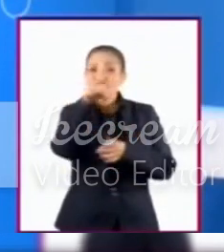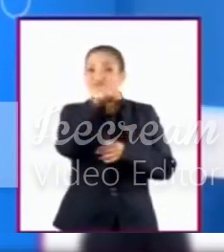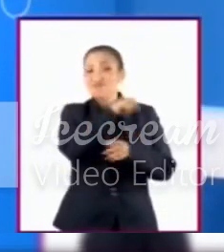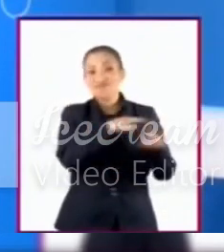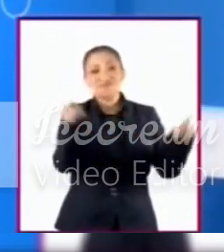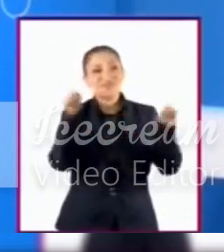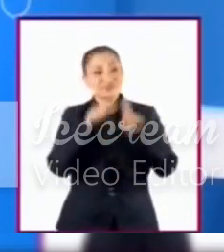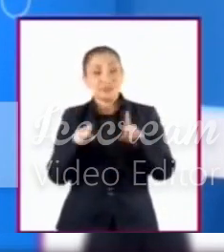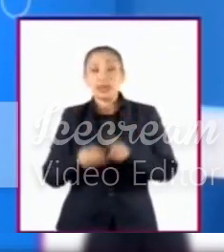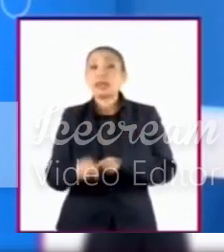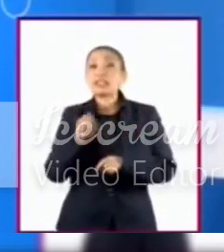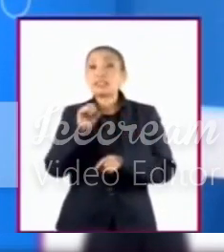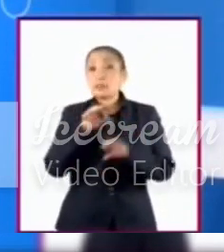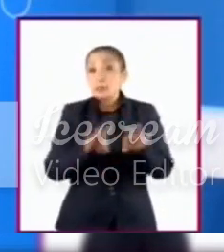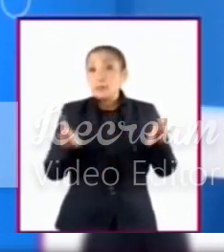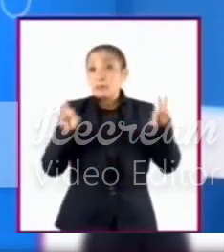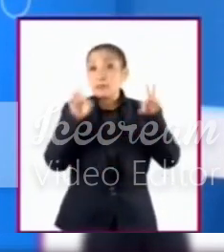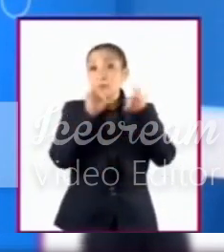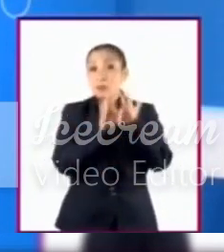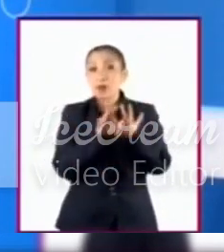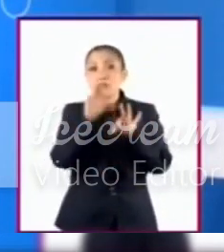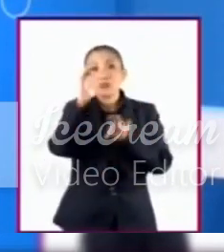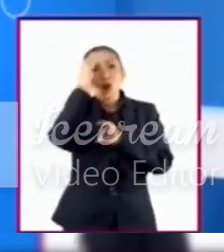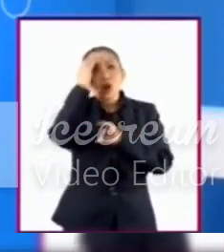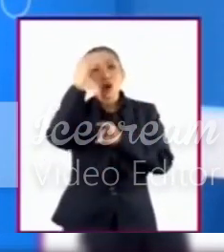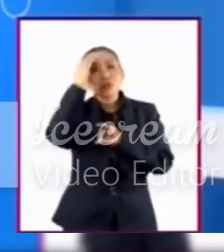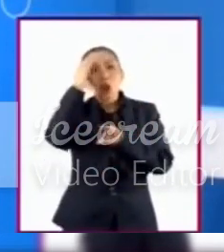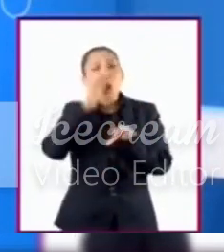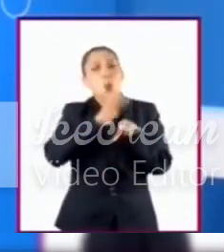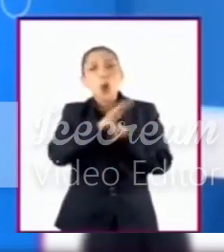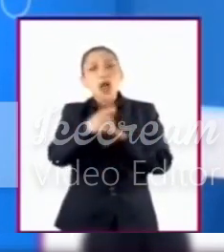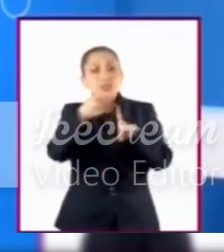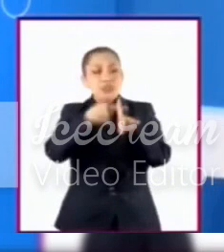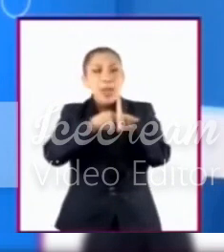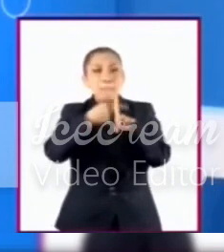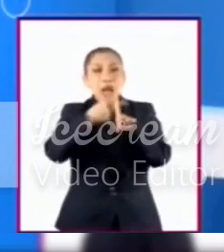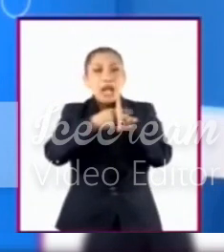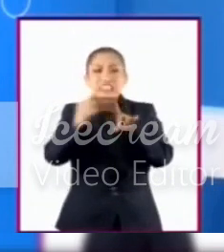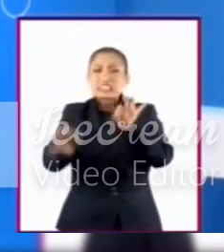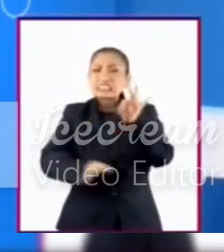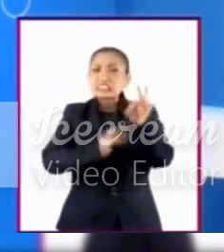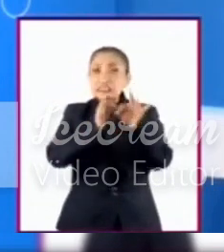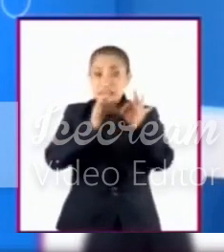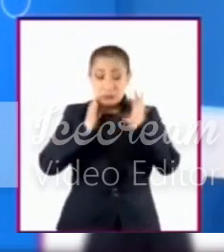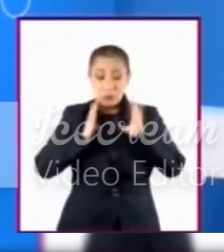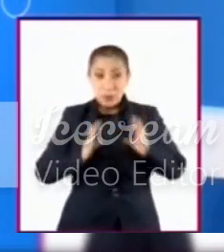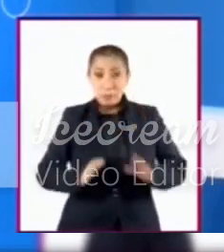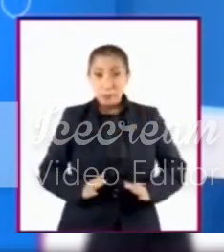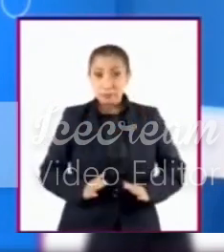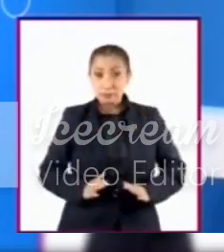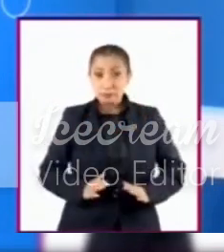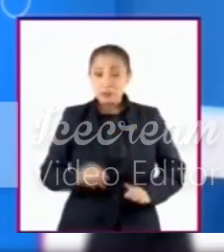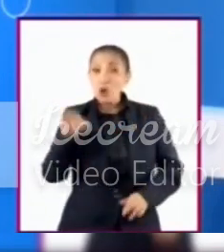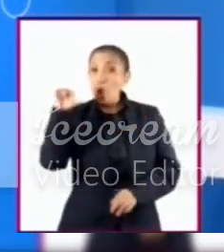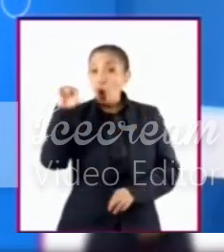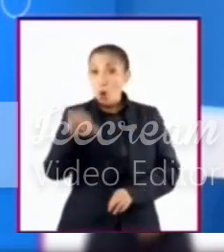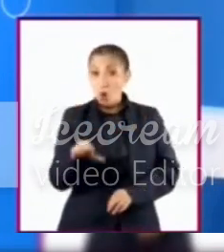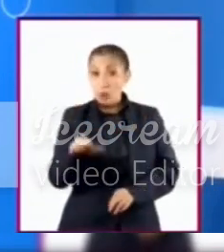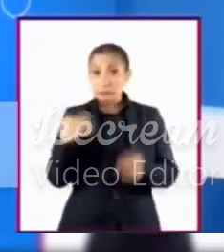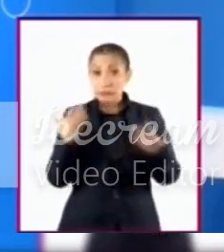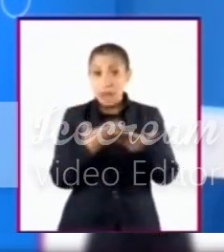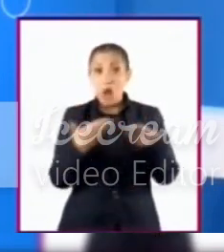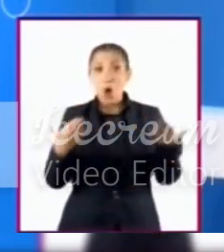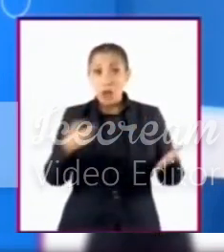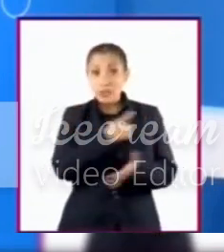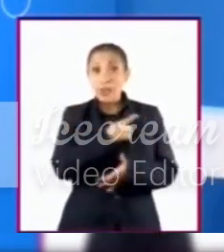lados. Por cierto, es importante conocer cuál es la temperatura ideal de nuestro cuerpo. Hoy, más que